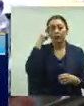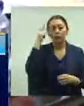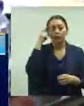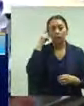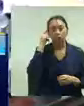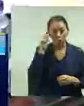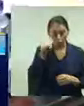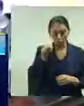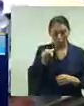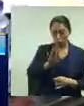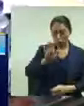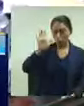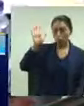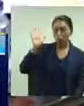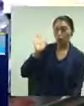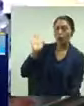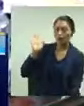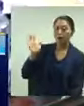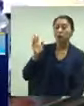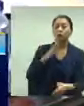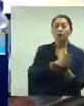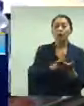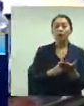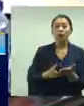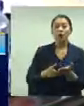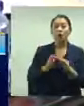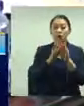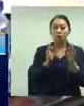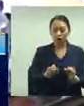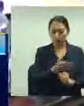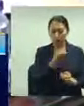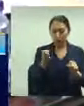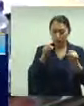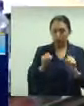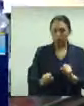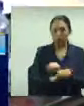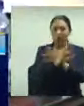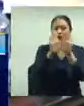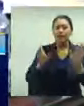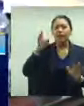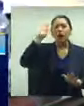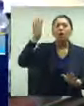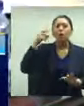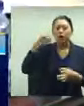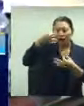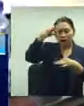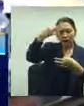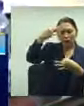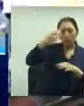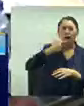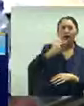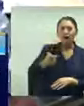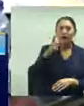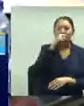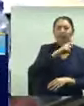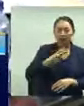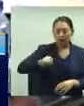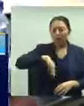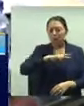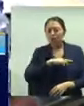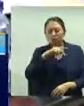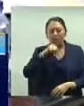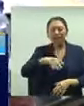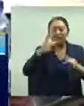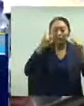bajo juramento y que de alguna manera tal vez nos aclaran por qué esta nota dice que no hay ningún… Porque nosotros estábamos tratando de entender cómo